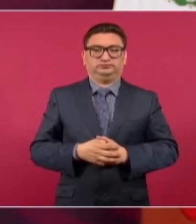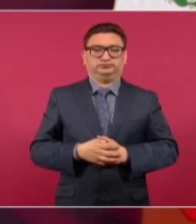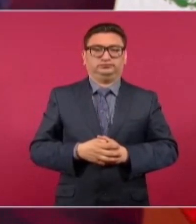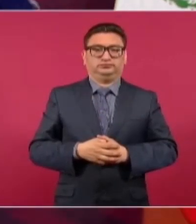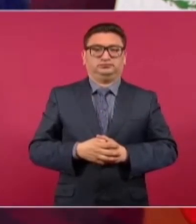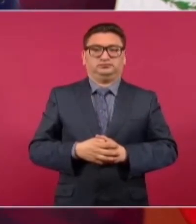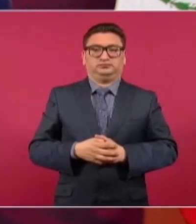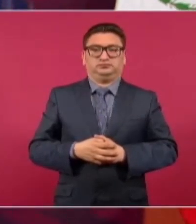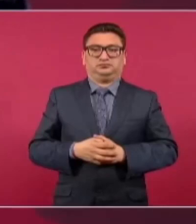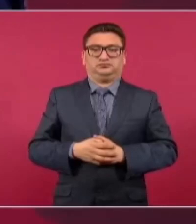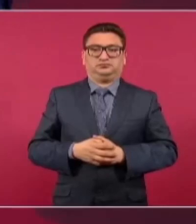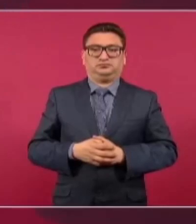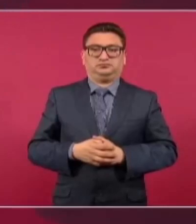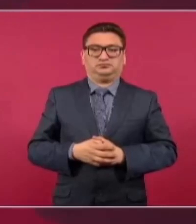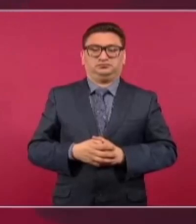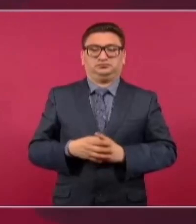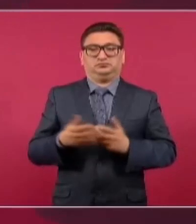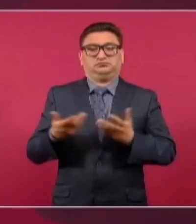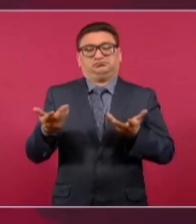Bueno,